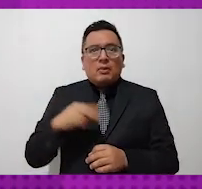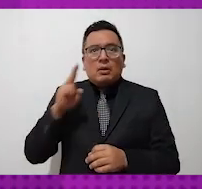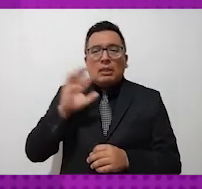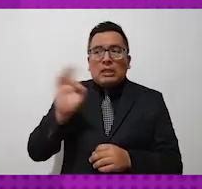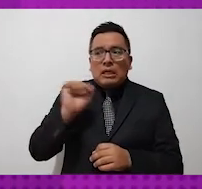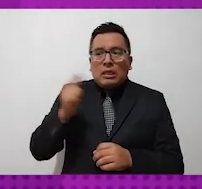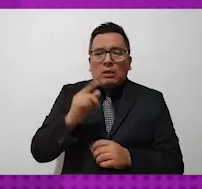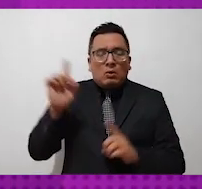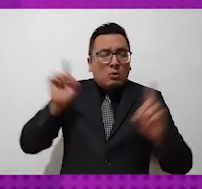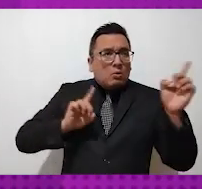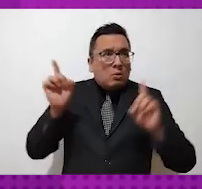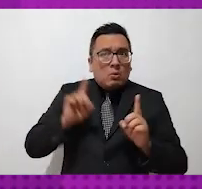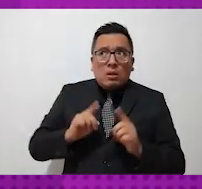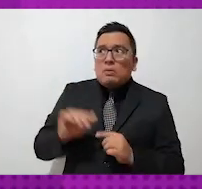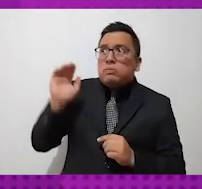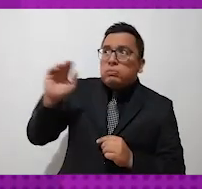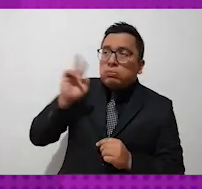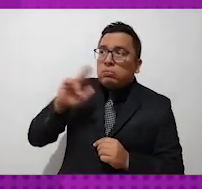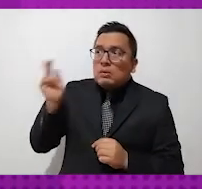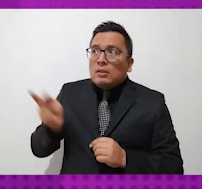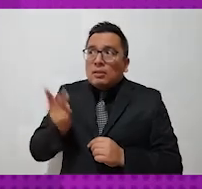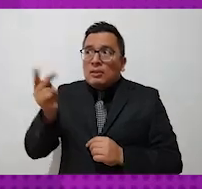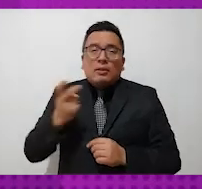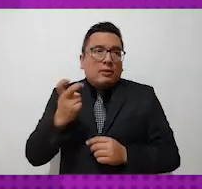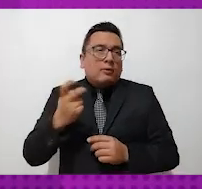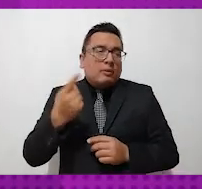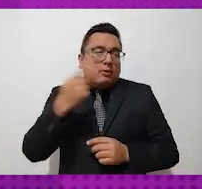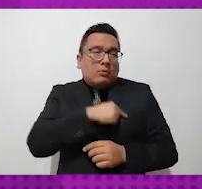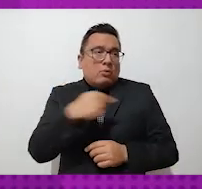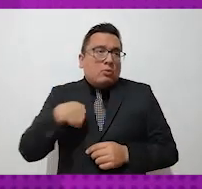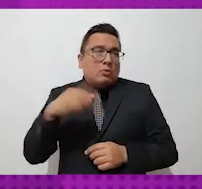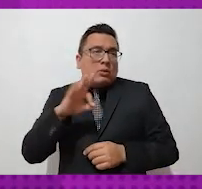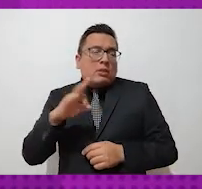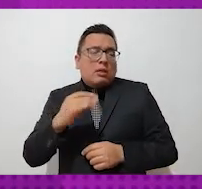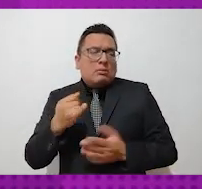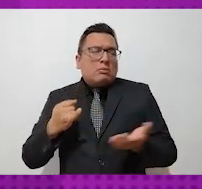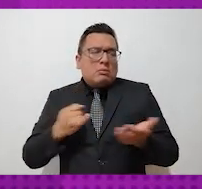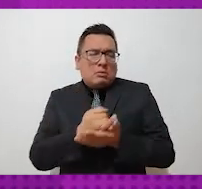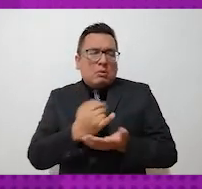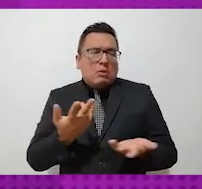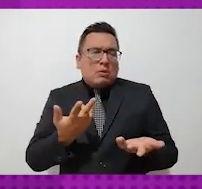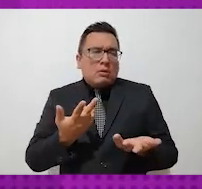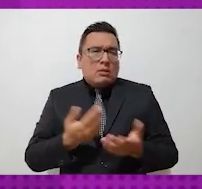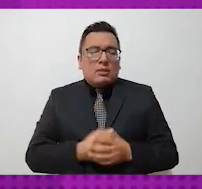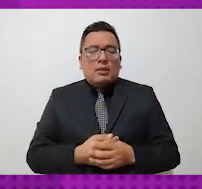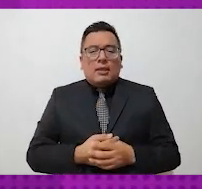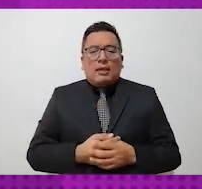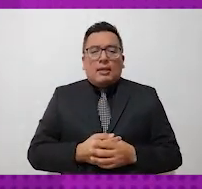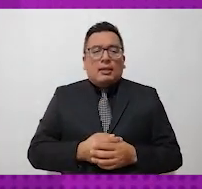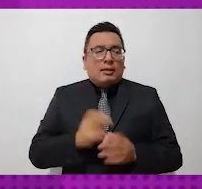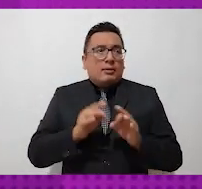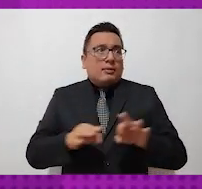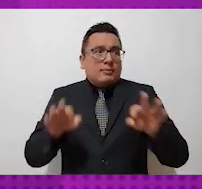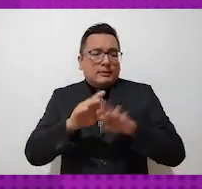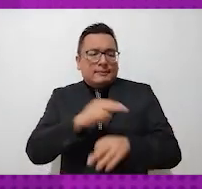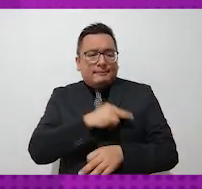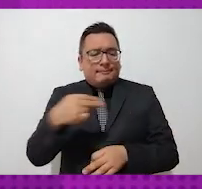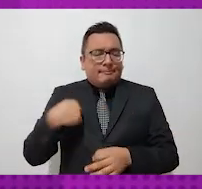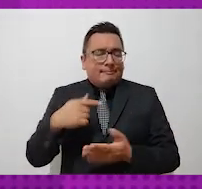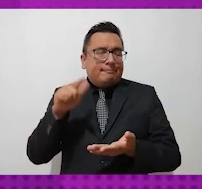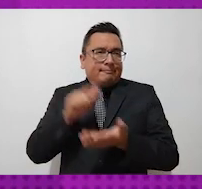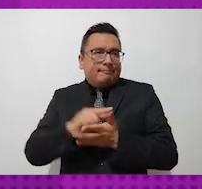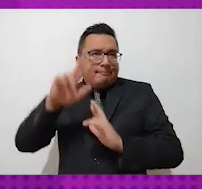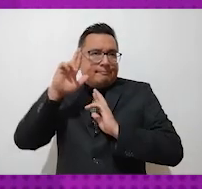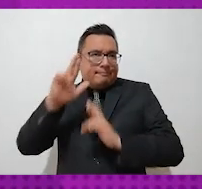información tengamos, para empezar tomamos mejores decisiones. Claro. Y muchas de esas buenas decisiones van apegadas a la legalidad, que es parte de